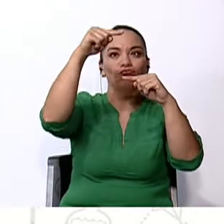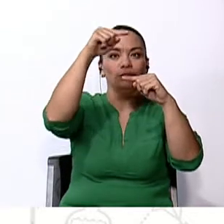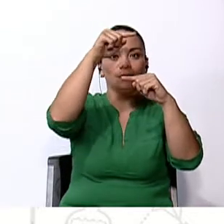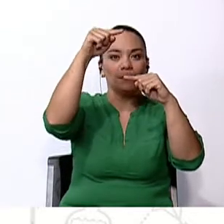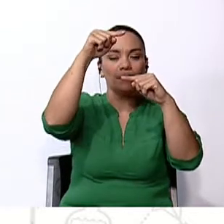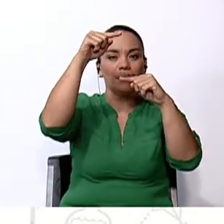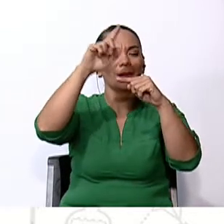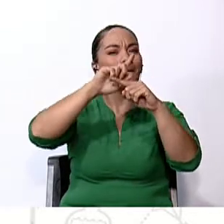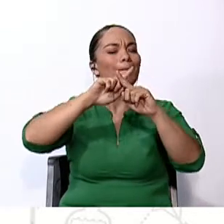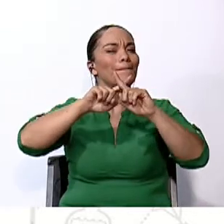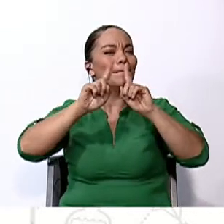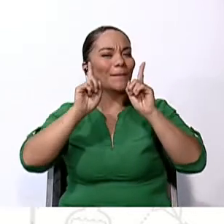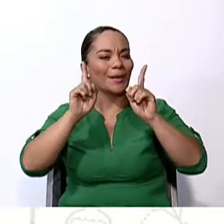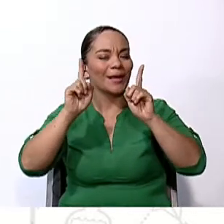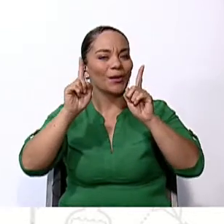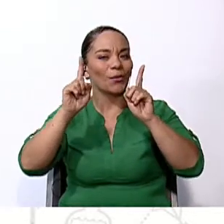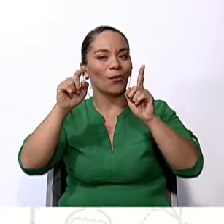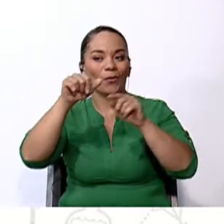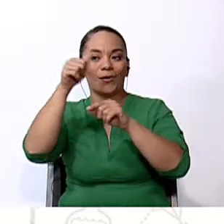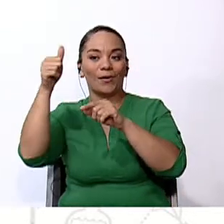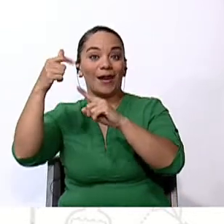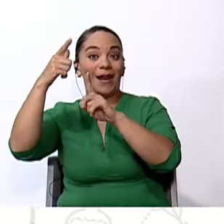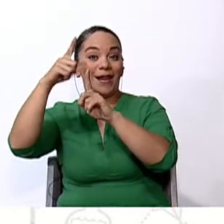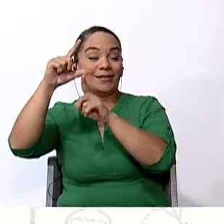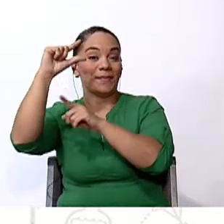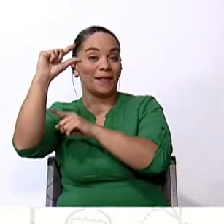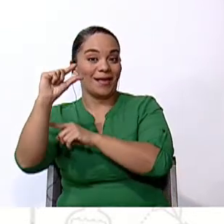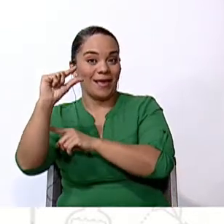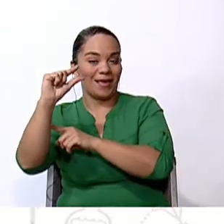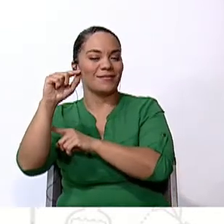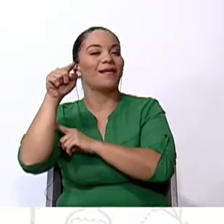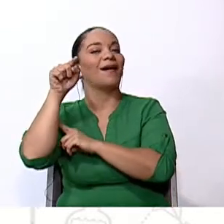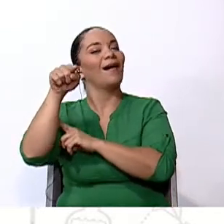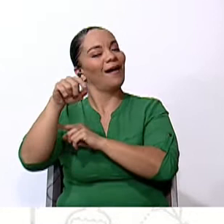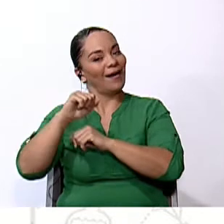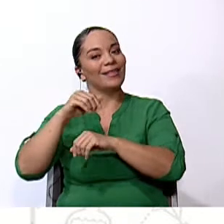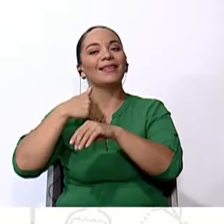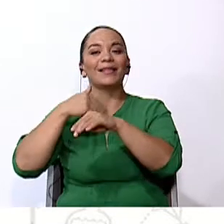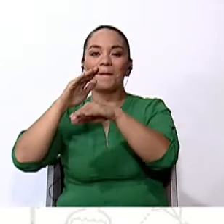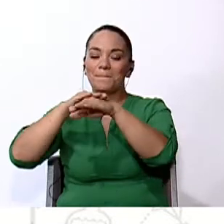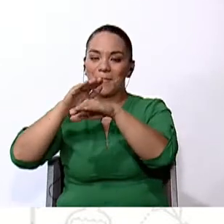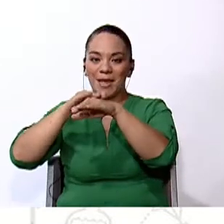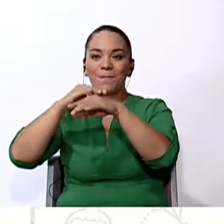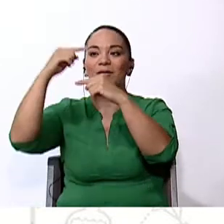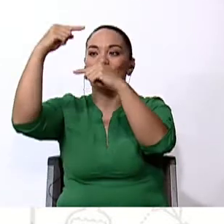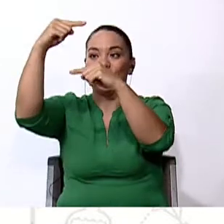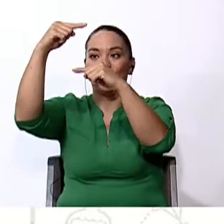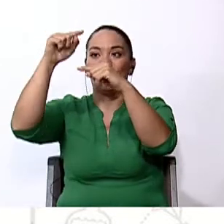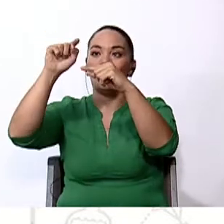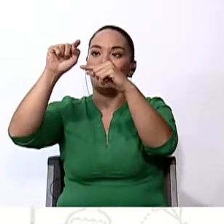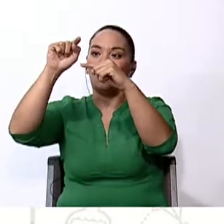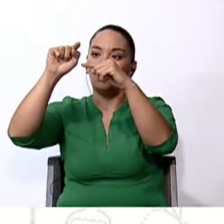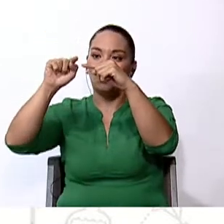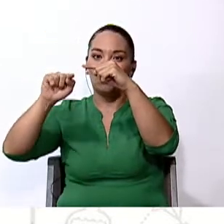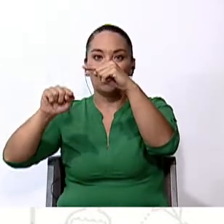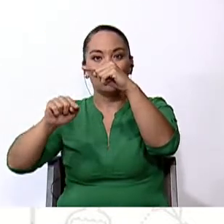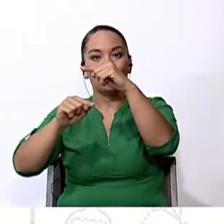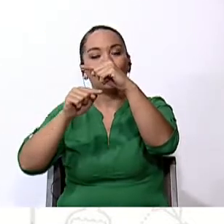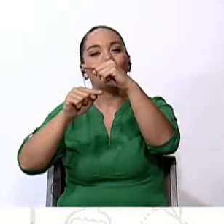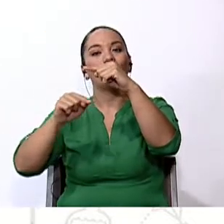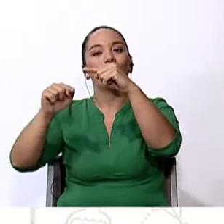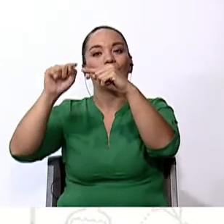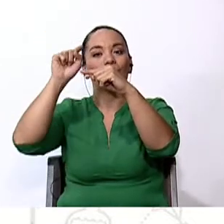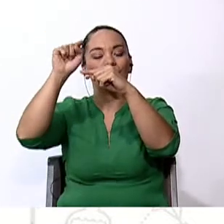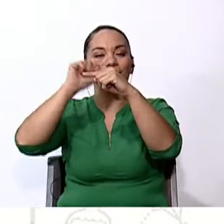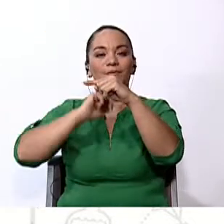es una de esas letras, de esos disfraces, que tiene permiso de salirse del renglón. Entonces se